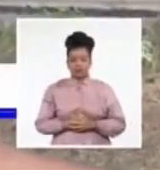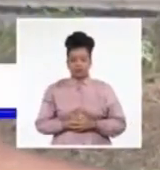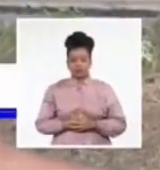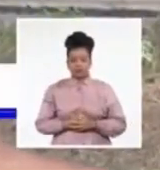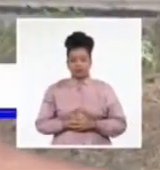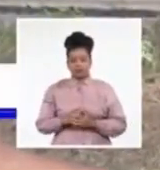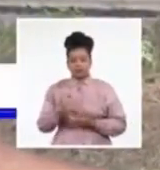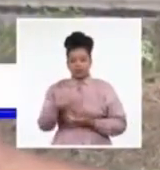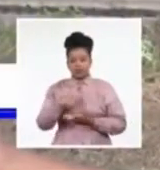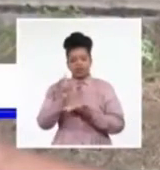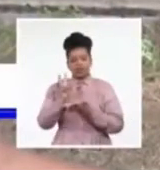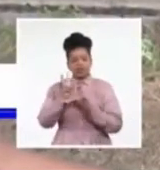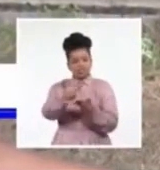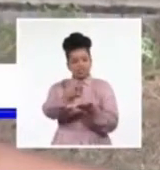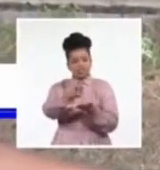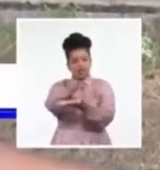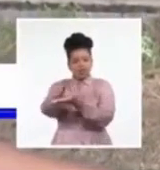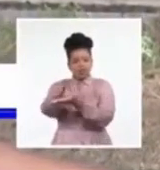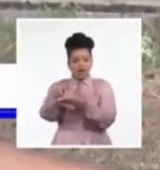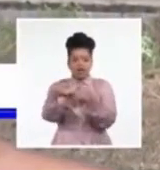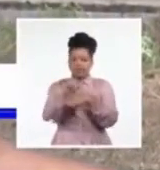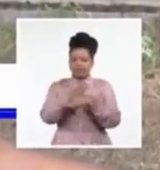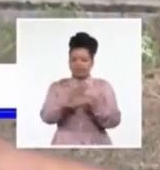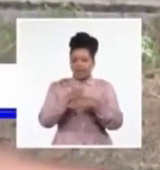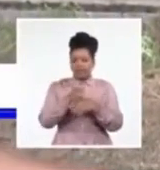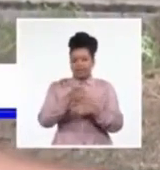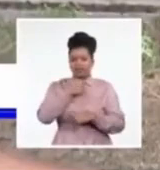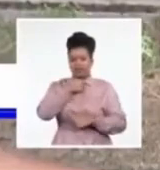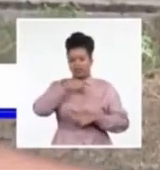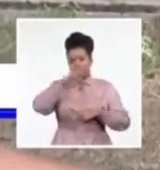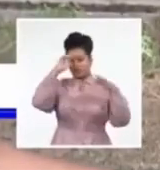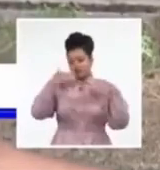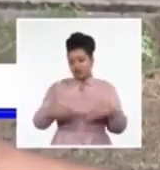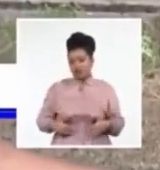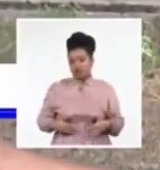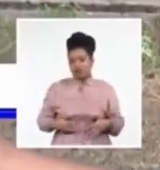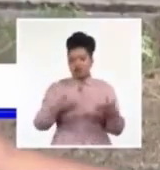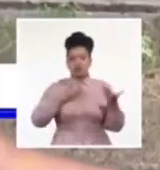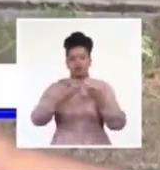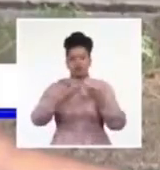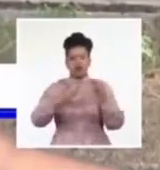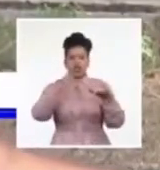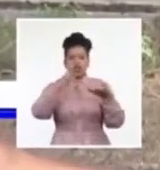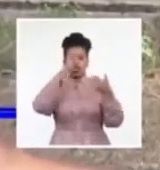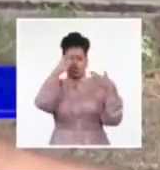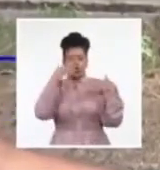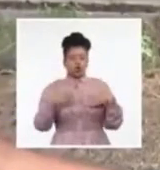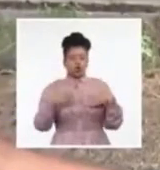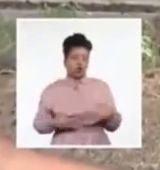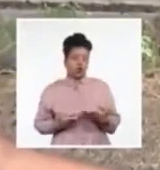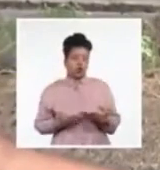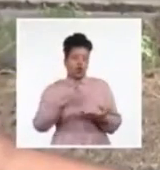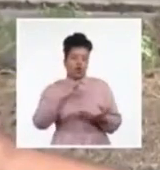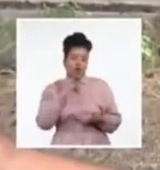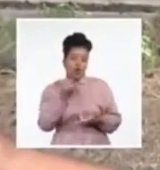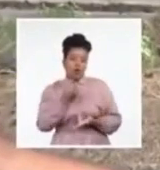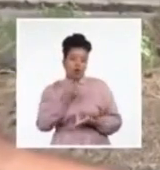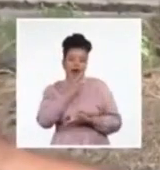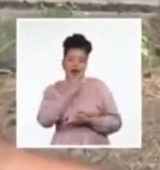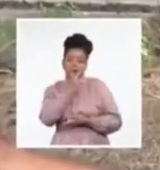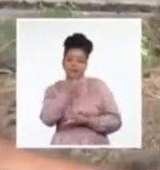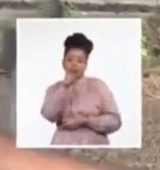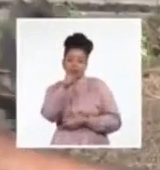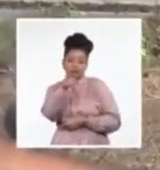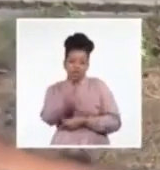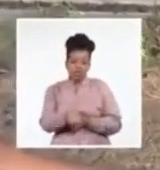por ejemplo, el centro de salud, hablamos con doctores sobre cómo tratan la gente aquí y